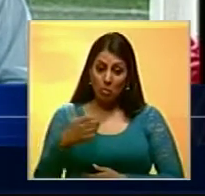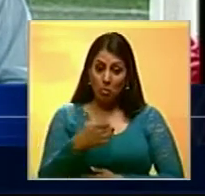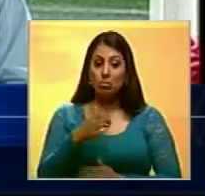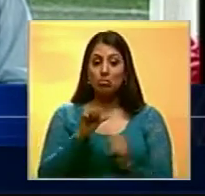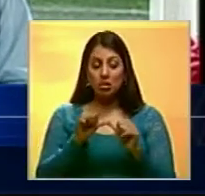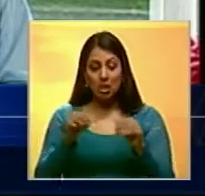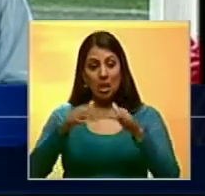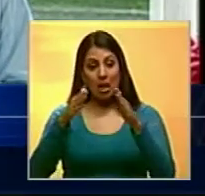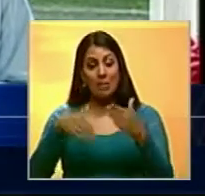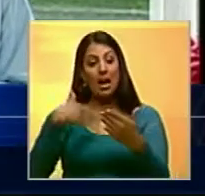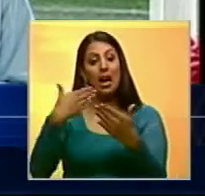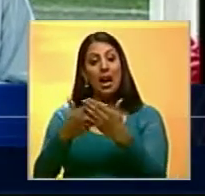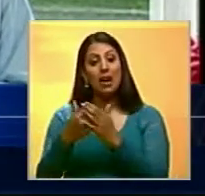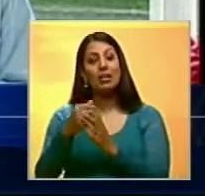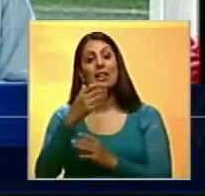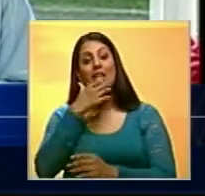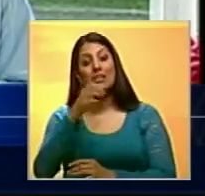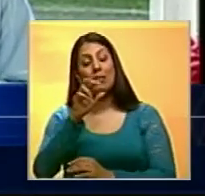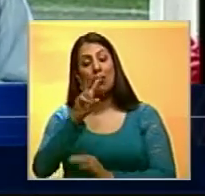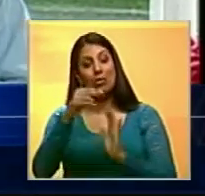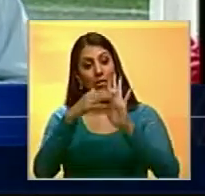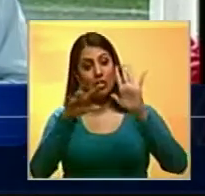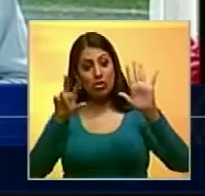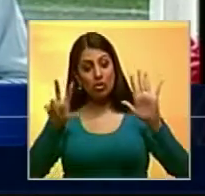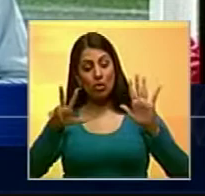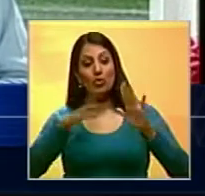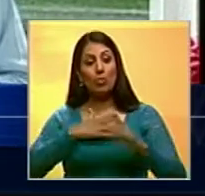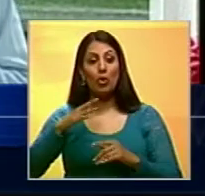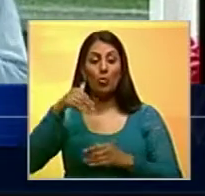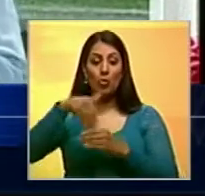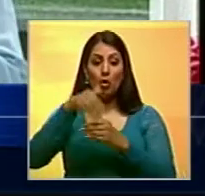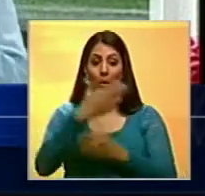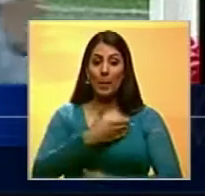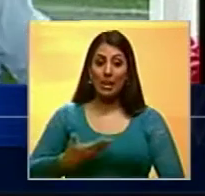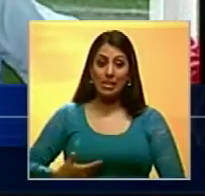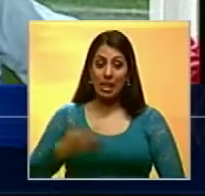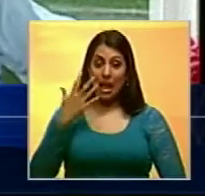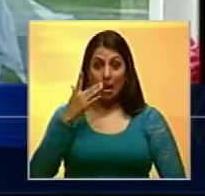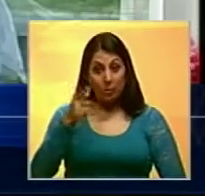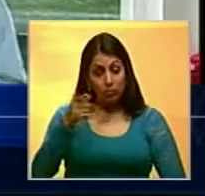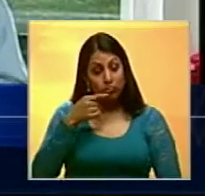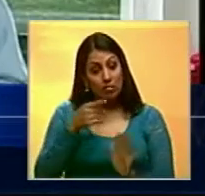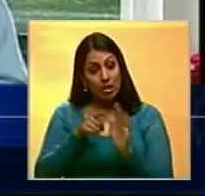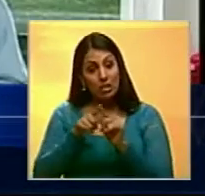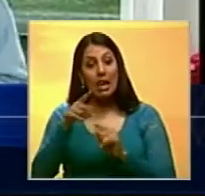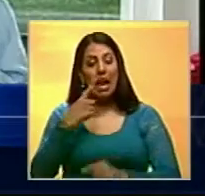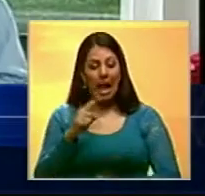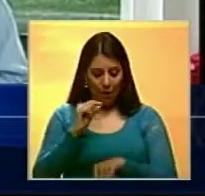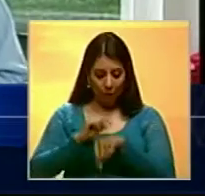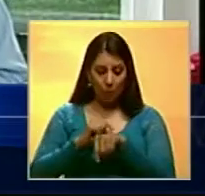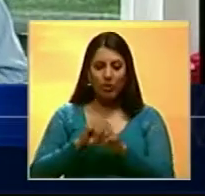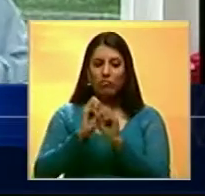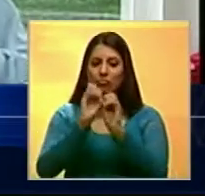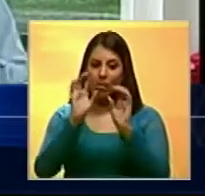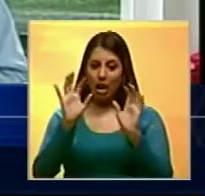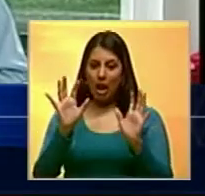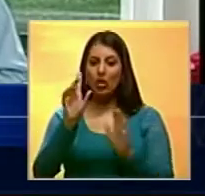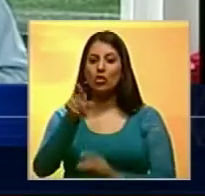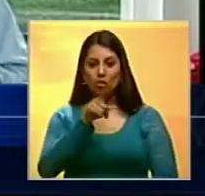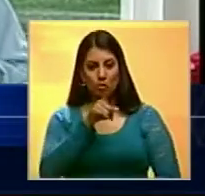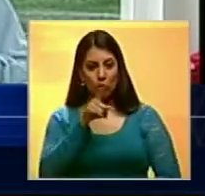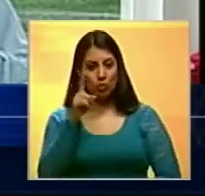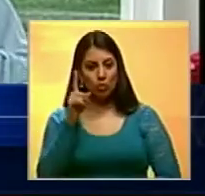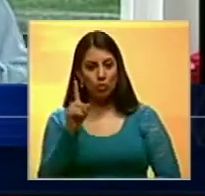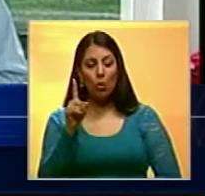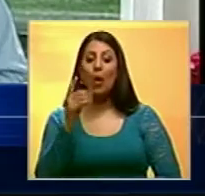la mesa hasta diciembre del 2018, que son las elecciones presidenciales. Si de eso se trata, pues habrá momento para definir